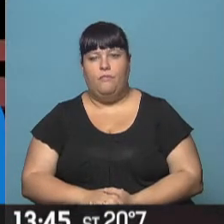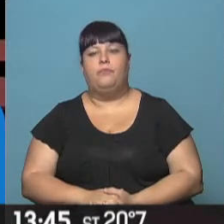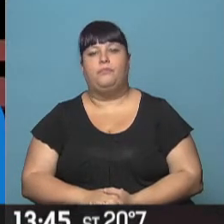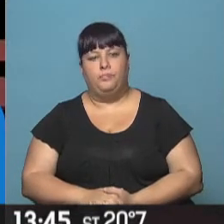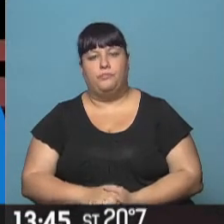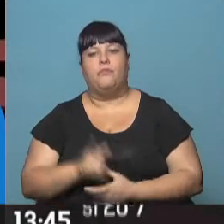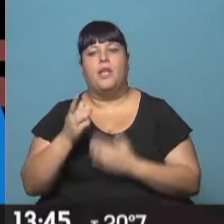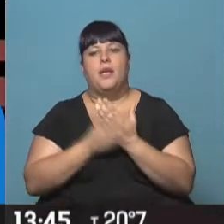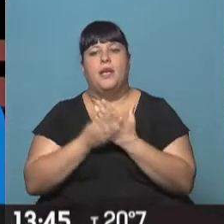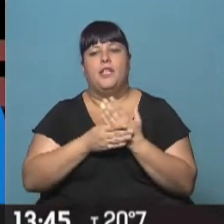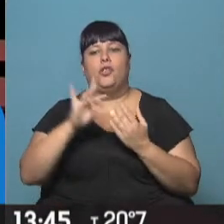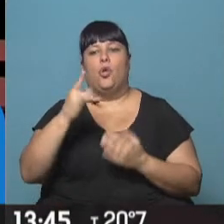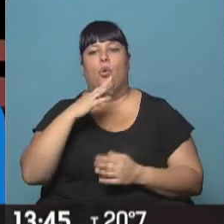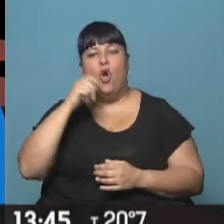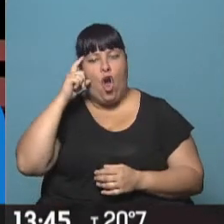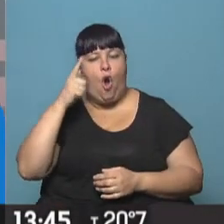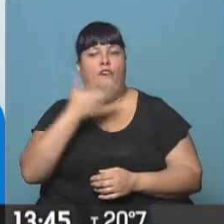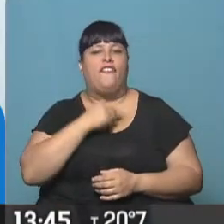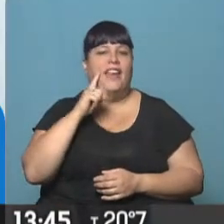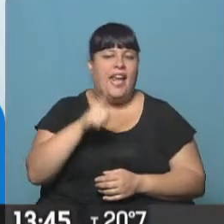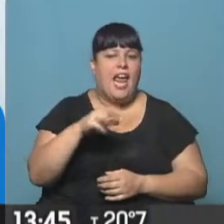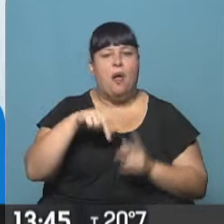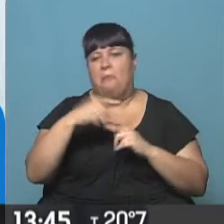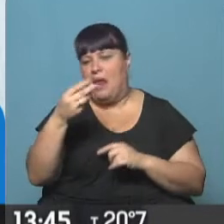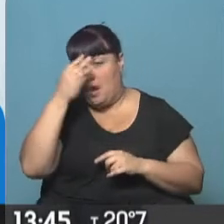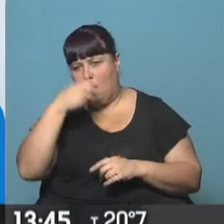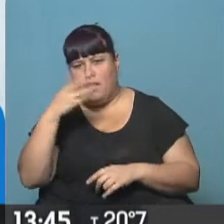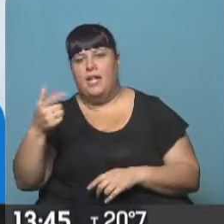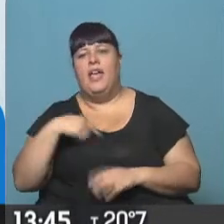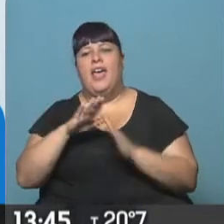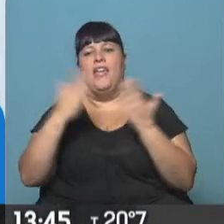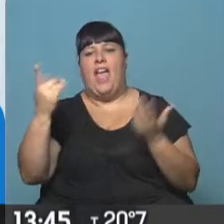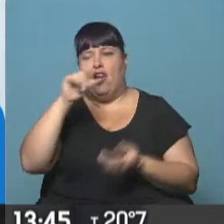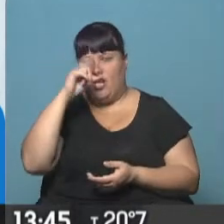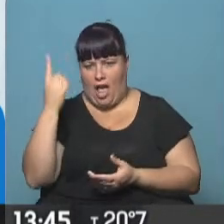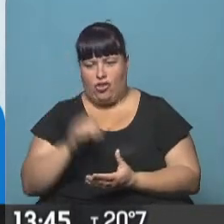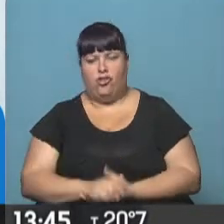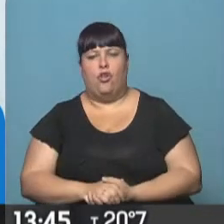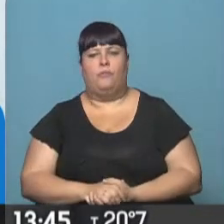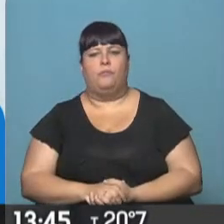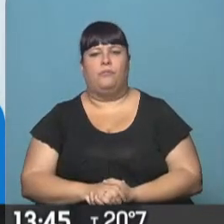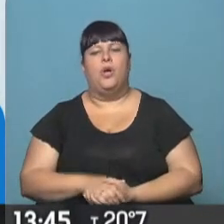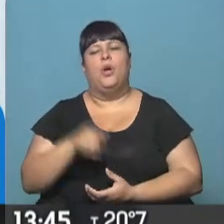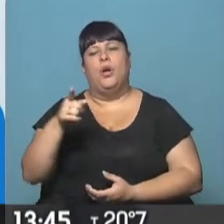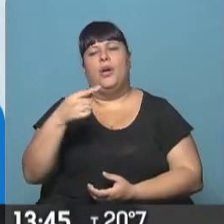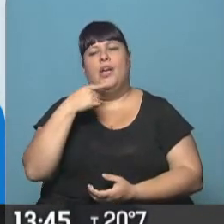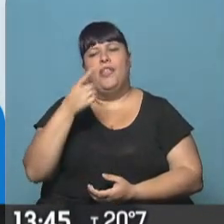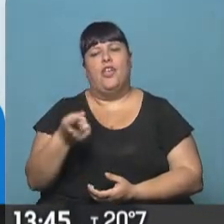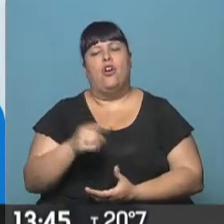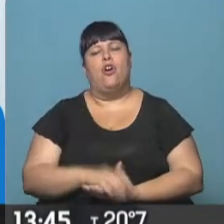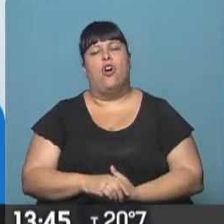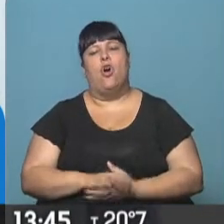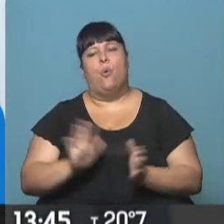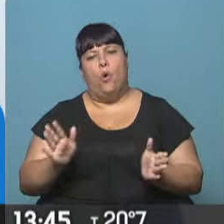Sí, ministro Duhovne o Frigerio o Marcos Peña, Mariano Barrio del Diario La Nación. Ustedes dijeron que